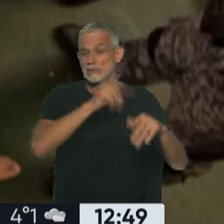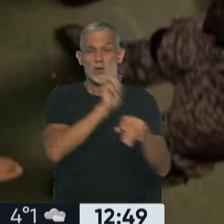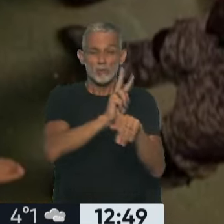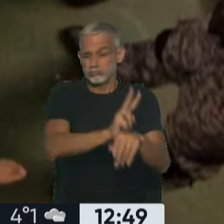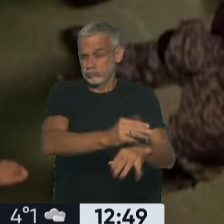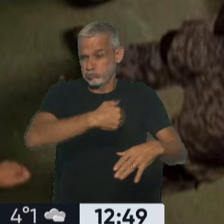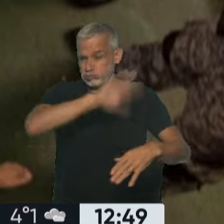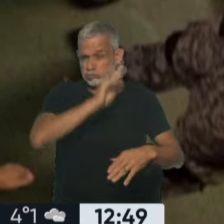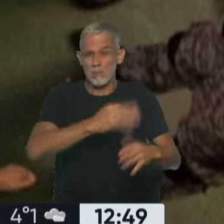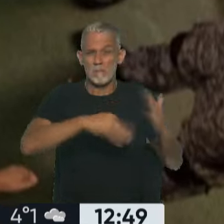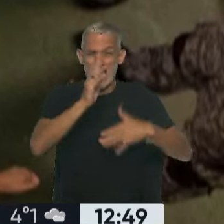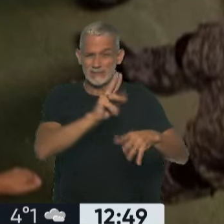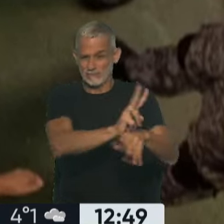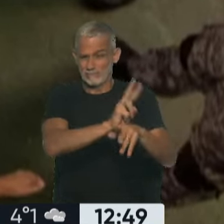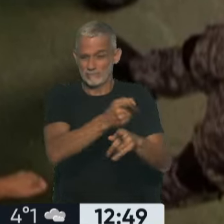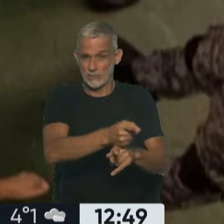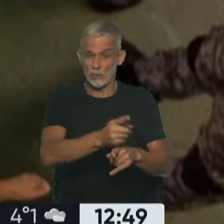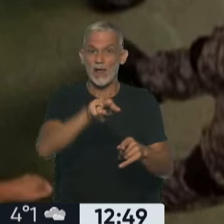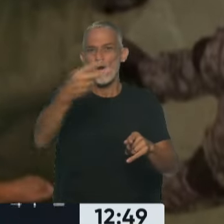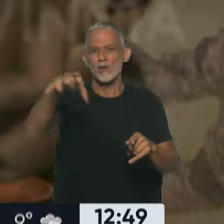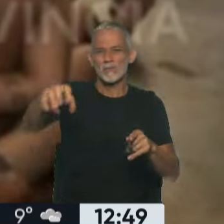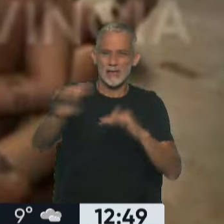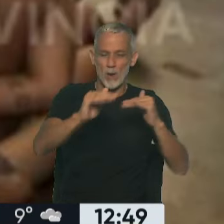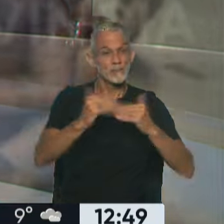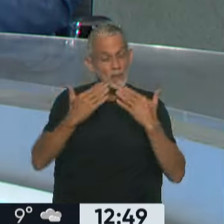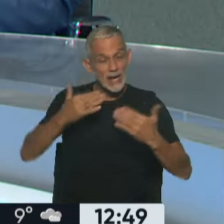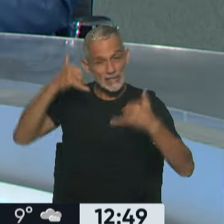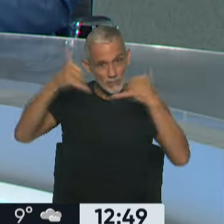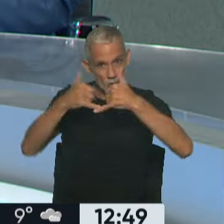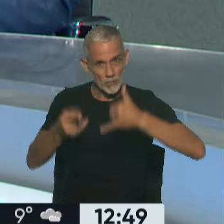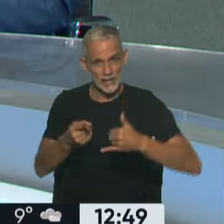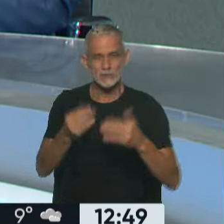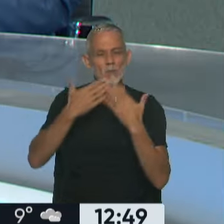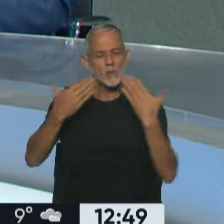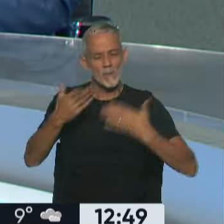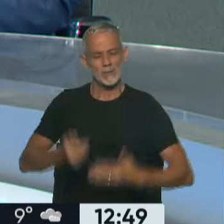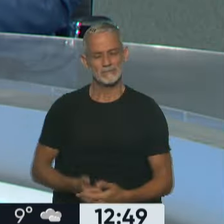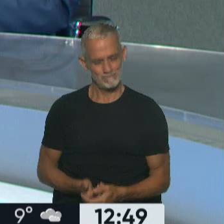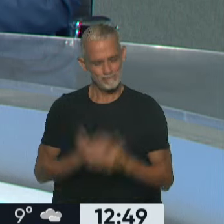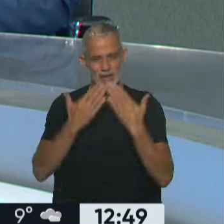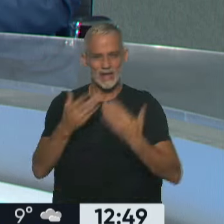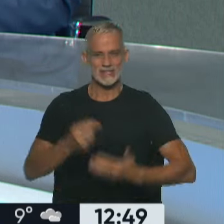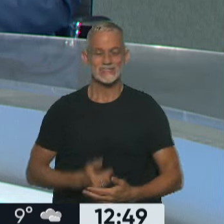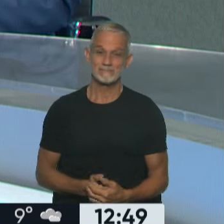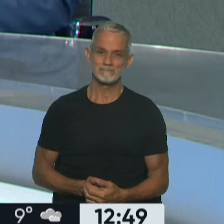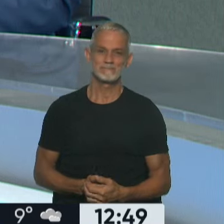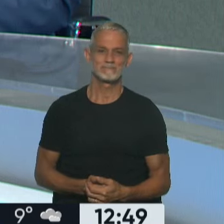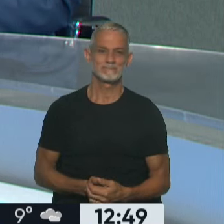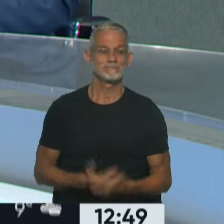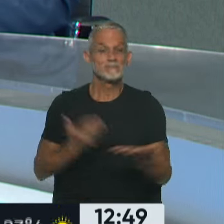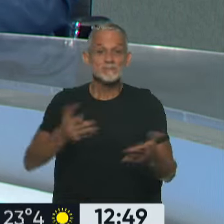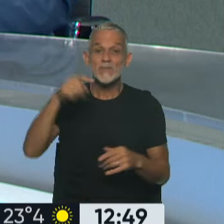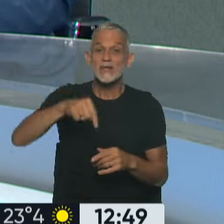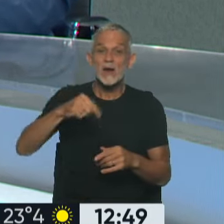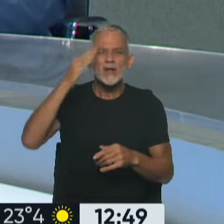unidades de máxima seguridad de Santa Fe. Bien, secretaria, gracias por estos minutos. Ha sido usted muy amable. Gracias, hasta luego. Y ya mismo